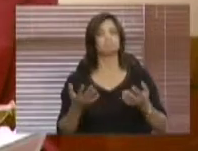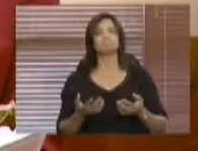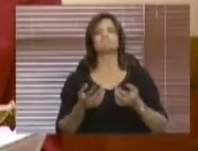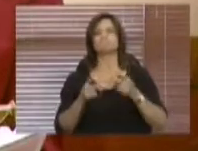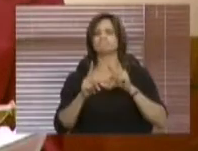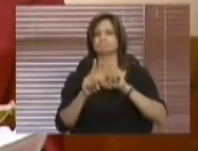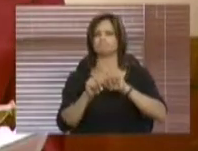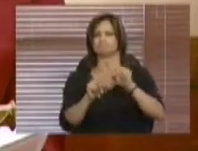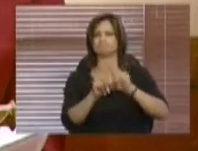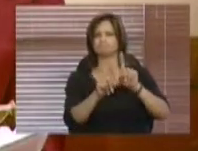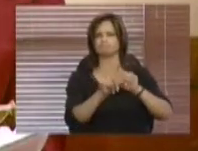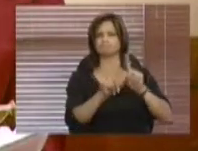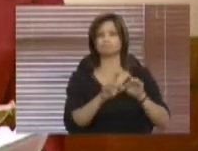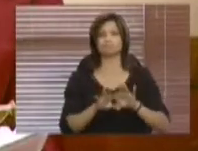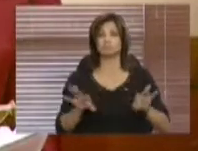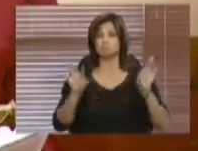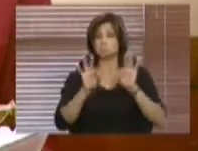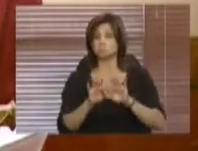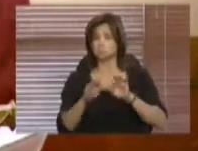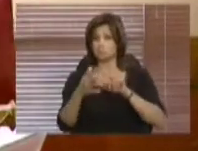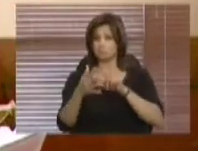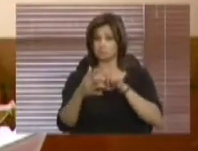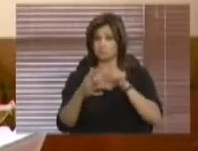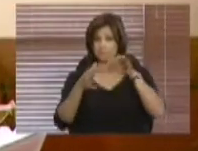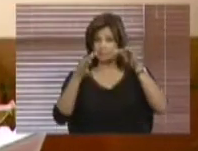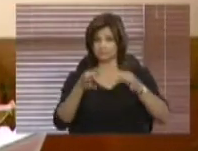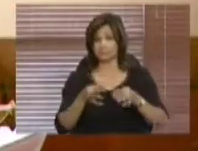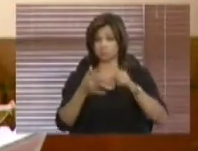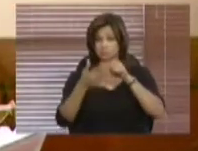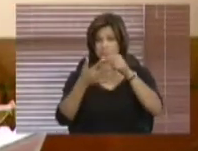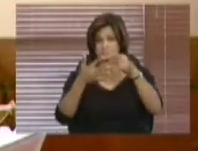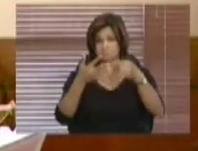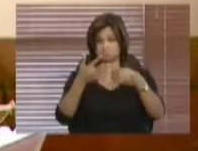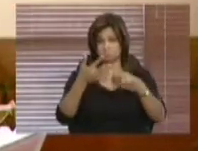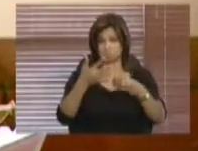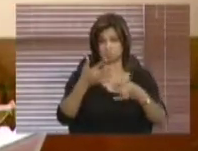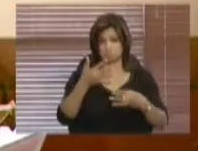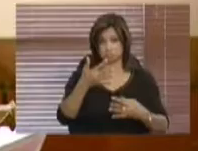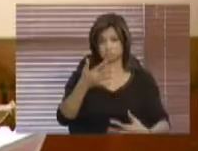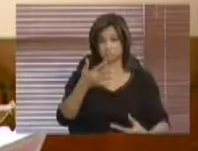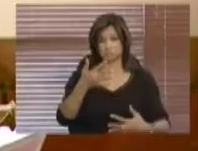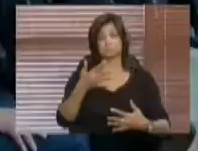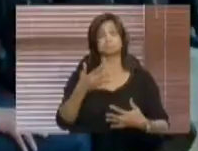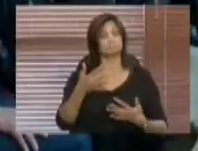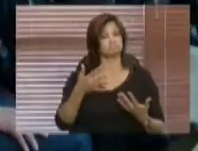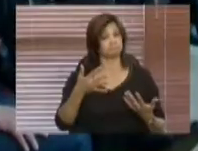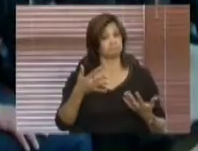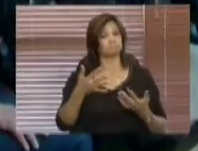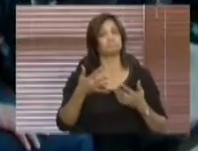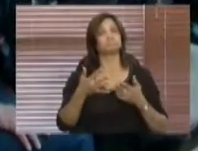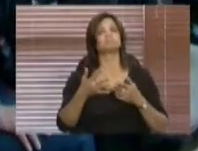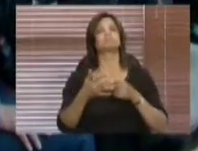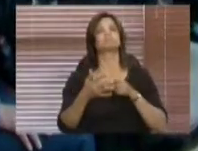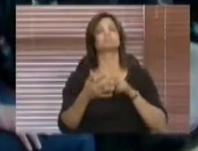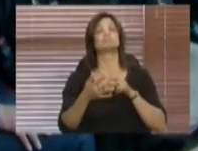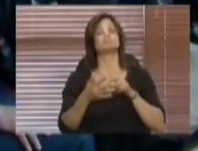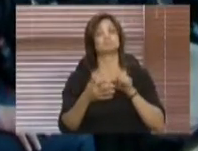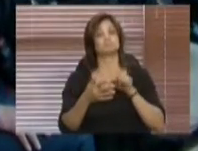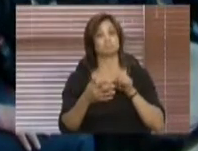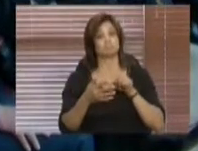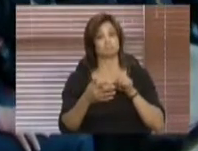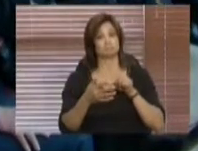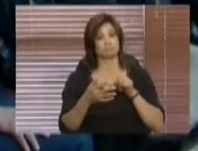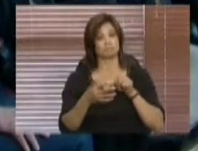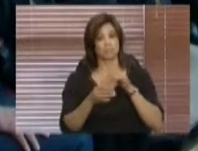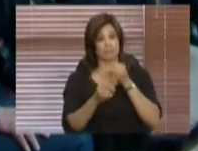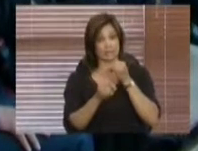las temáticas de relevancia que abordamos en nuestra sentencia. Podría decirse que la propia naturaleza de la